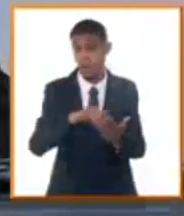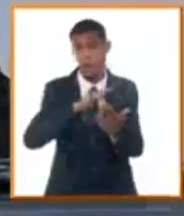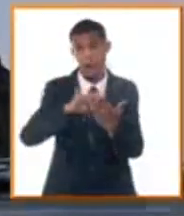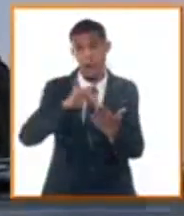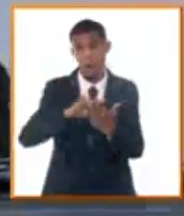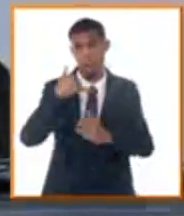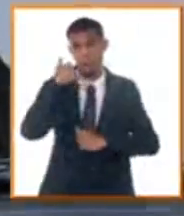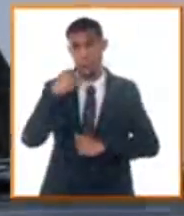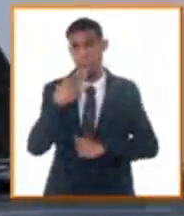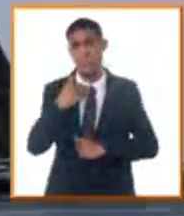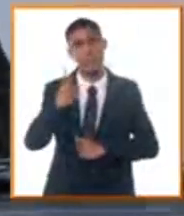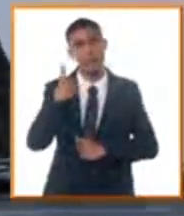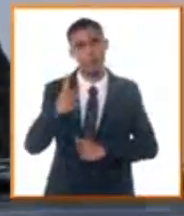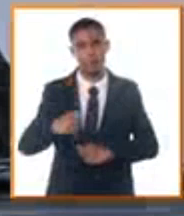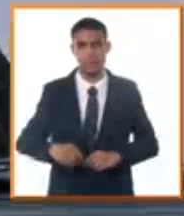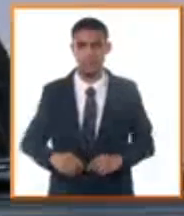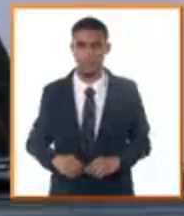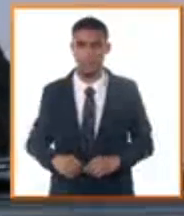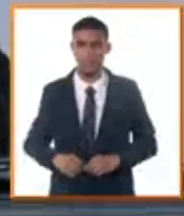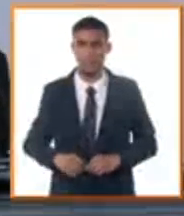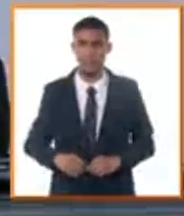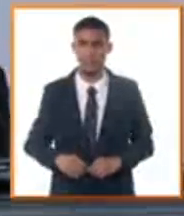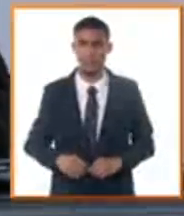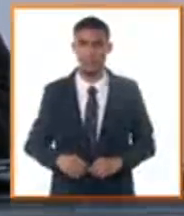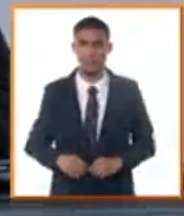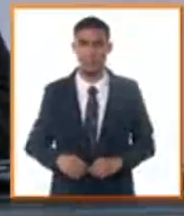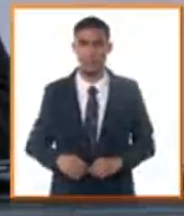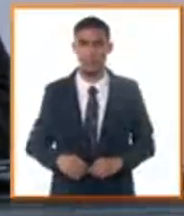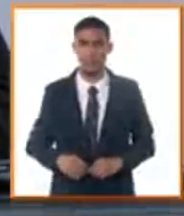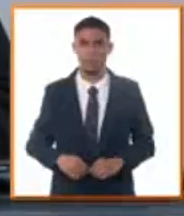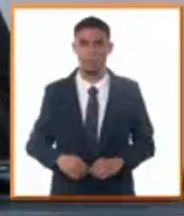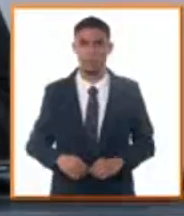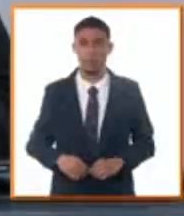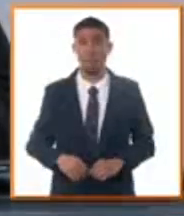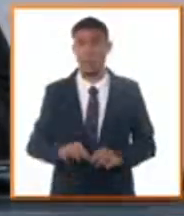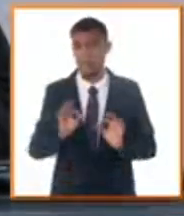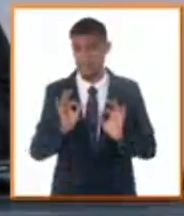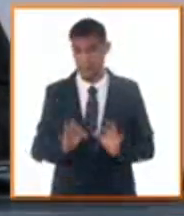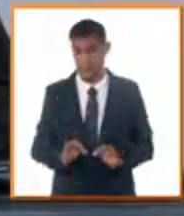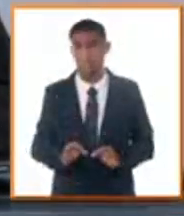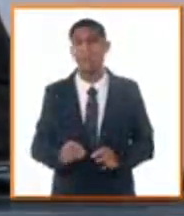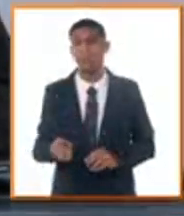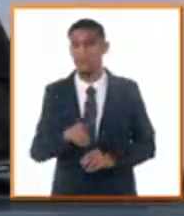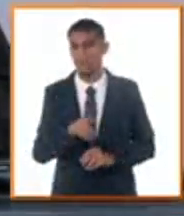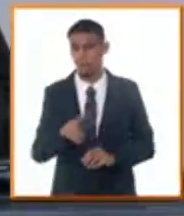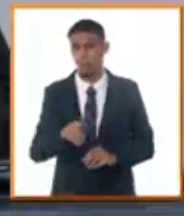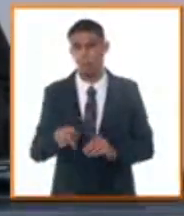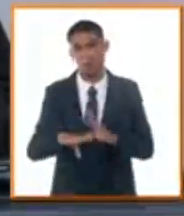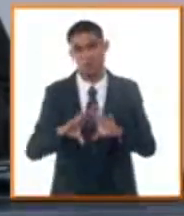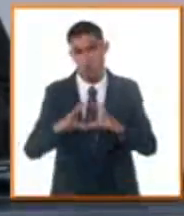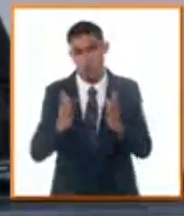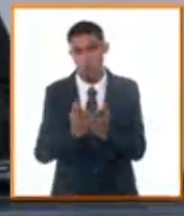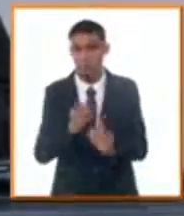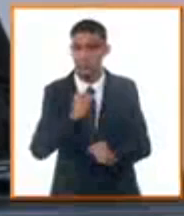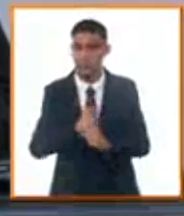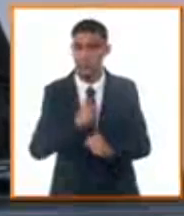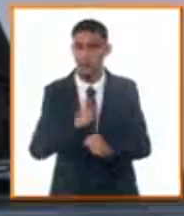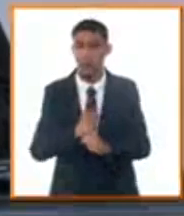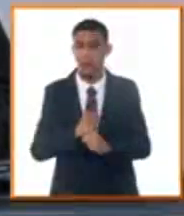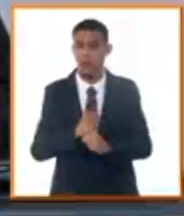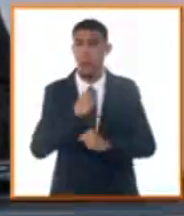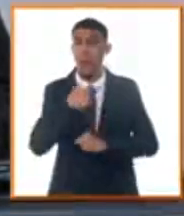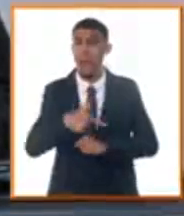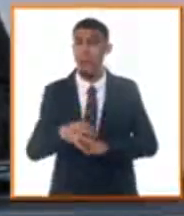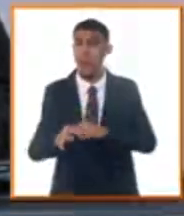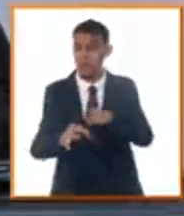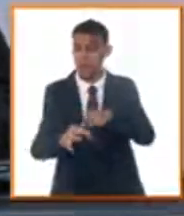clave para ese empeño. Así pues lo están tratando, empujando en la Isla de la Juventud,